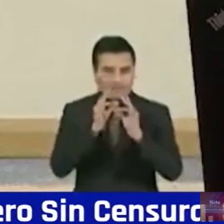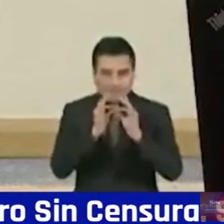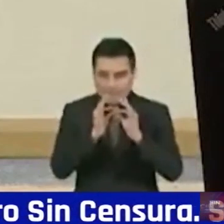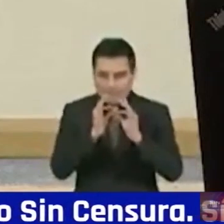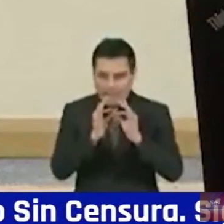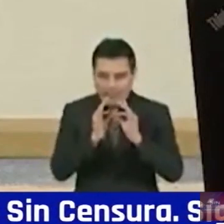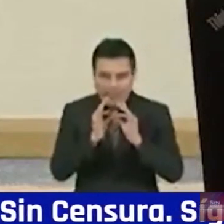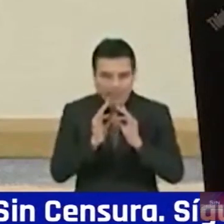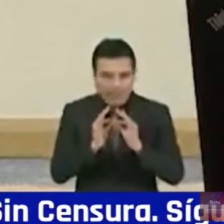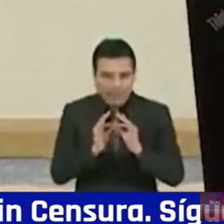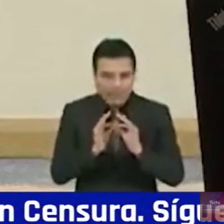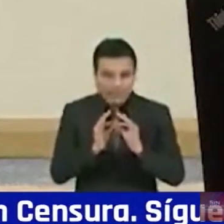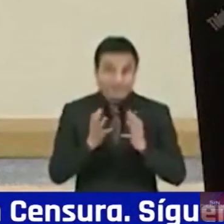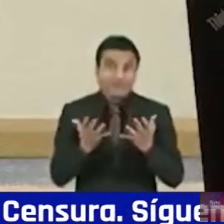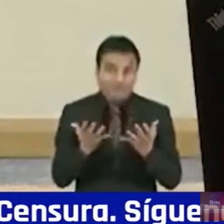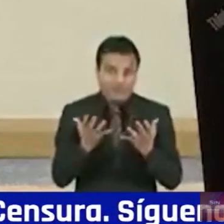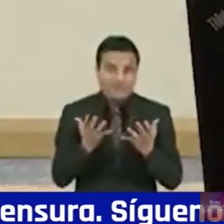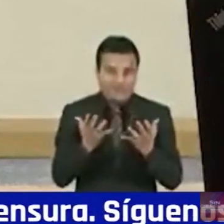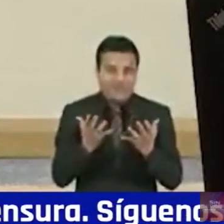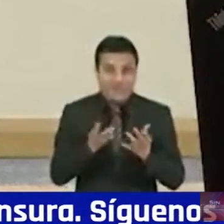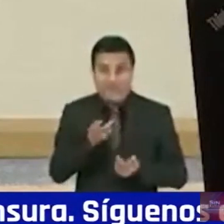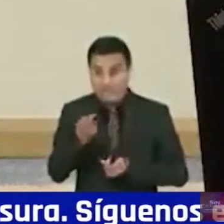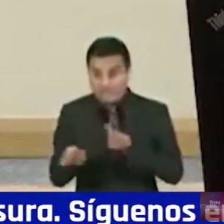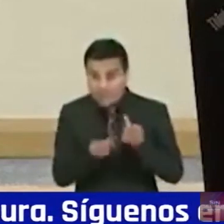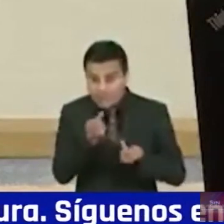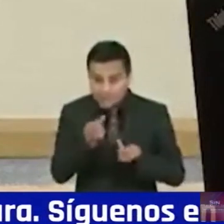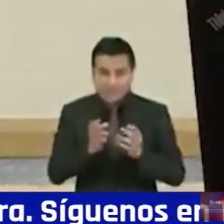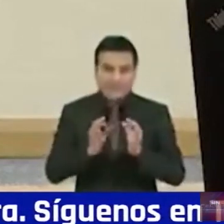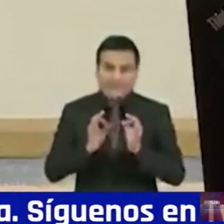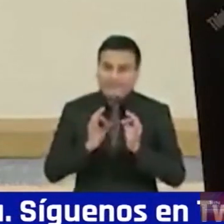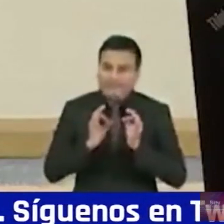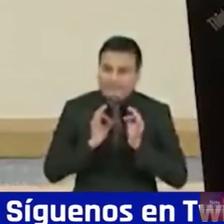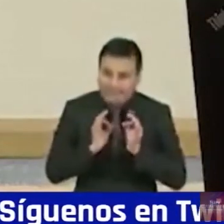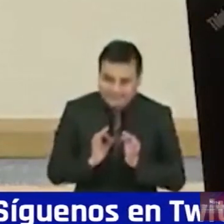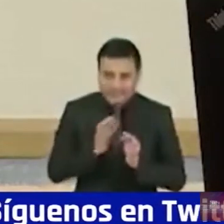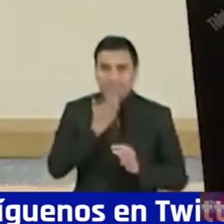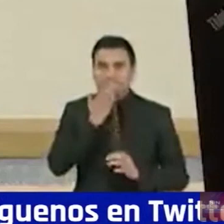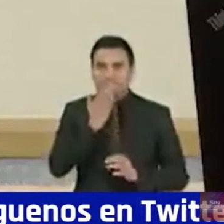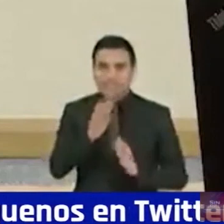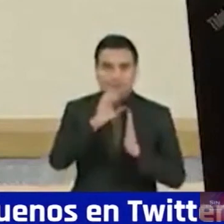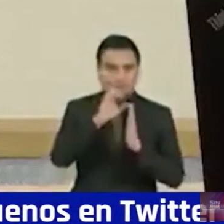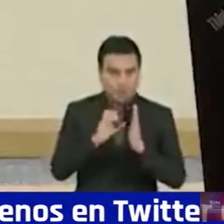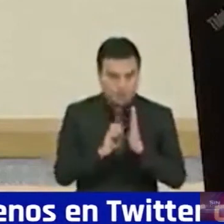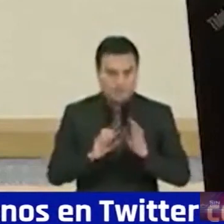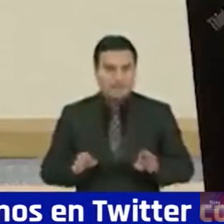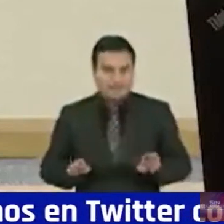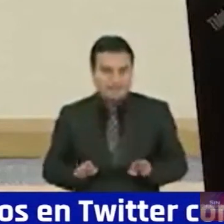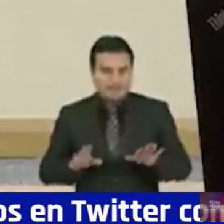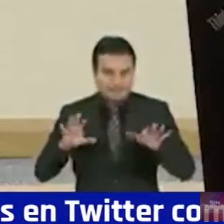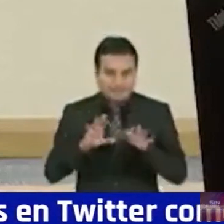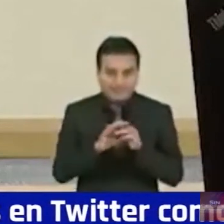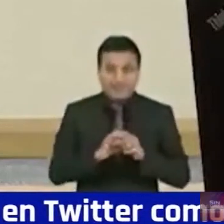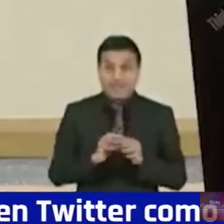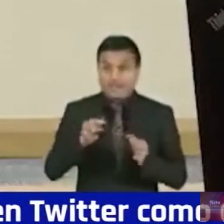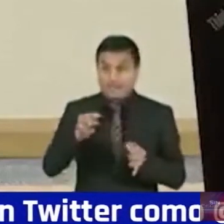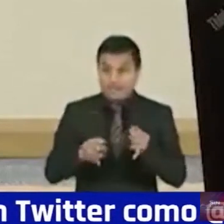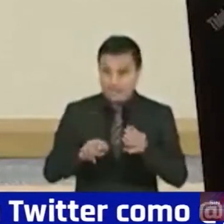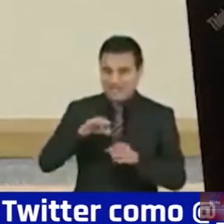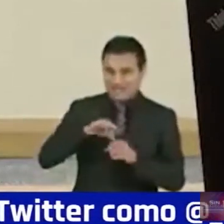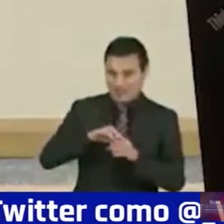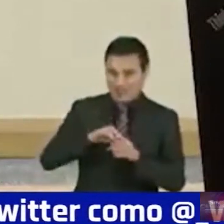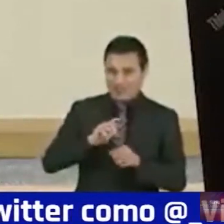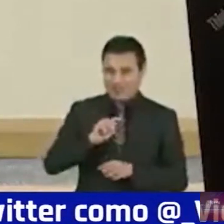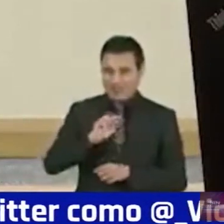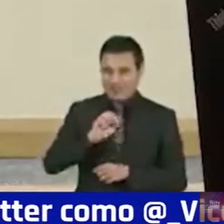que programamos para que este ejercicio tuviera todas las certezas de una elección constitucional. Por su parte, el Tribunal Electoral del Poder Judicial